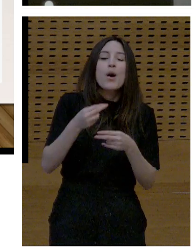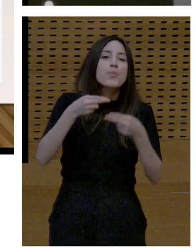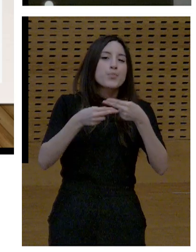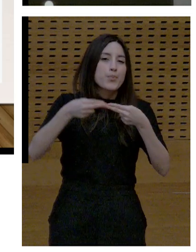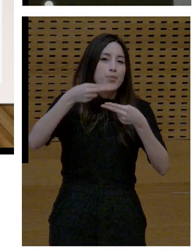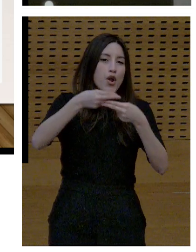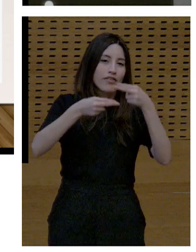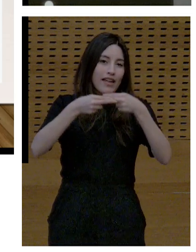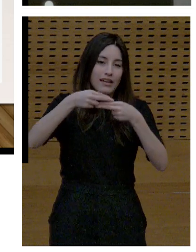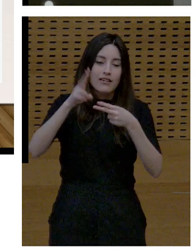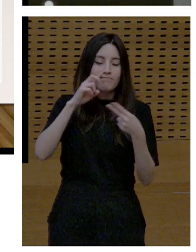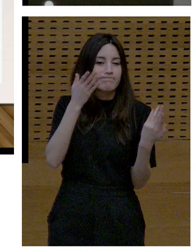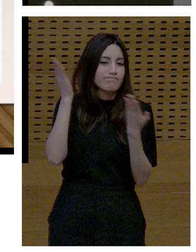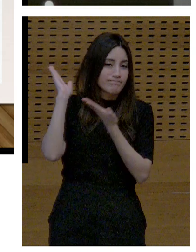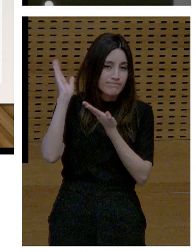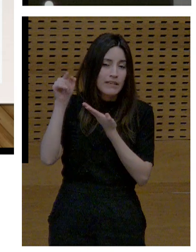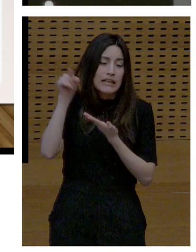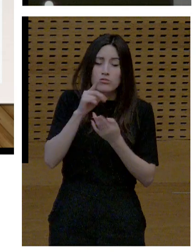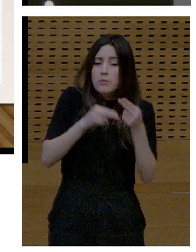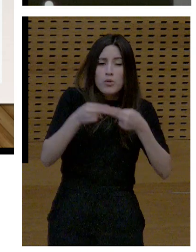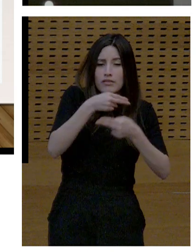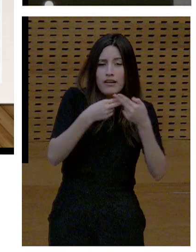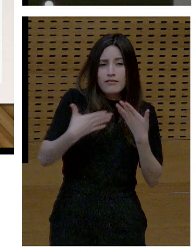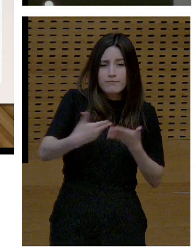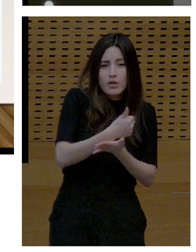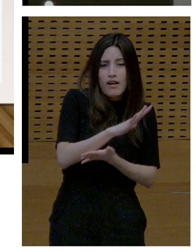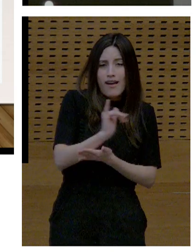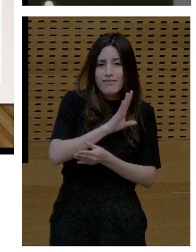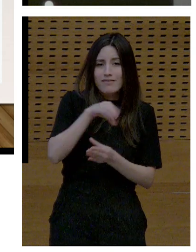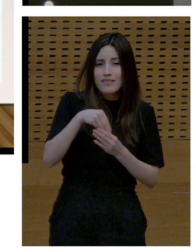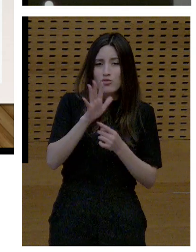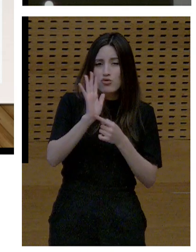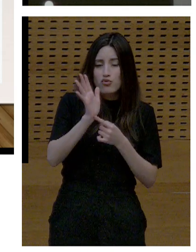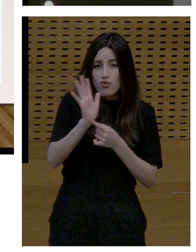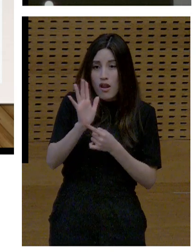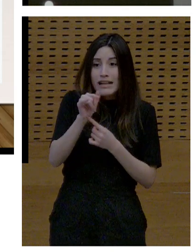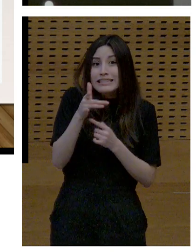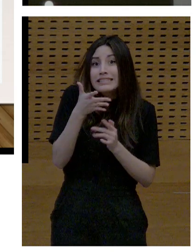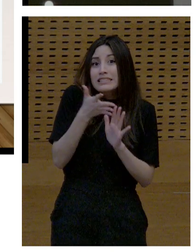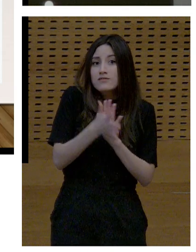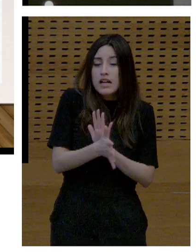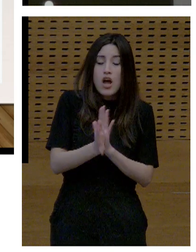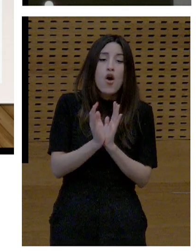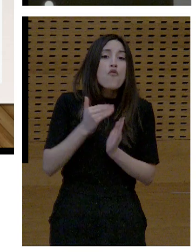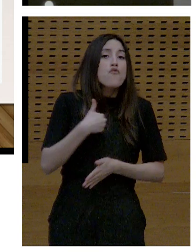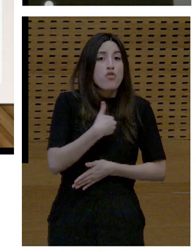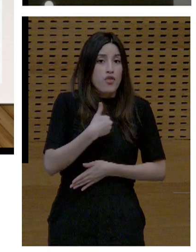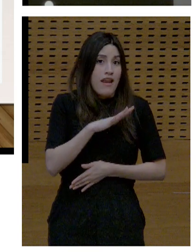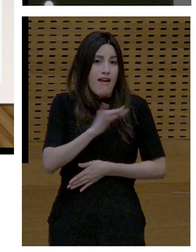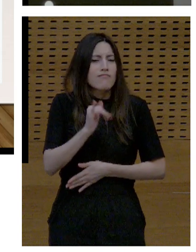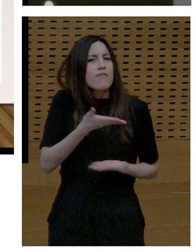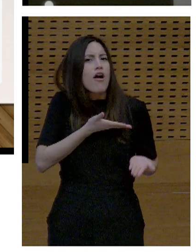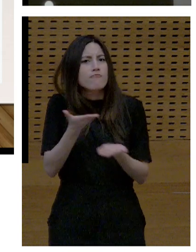proteína alfa-sinucleína. Es una proteína que tenemos todos normalmente en las neuronas, que tiene unas funciones que lo que ayuda es en